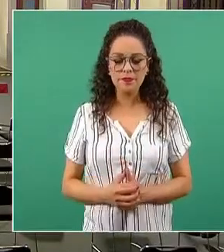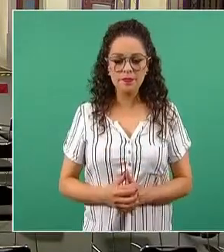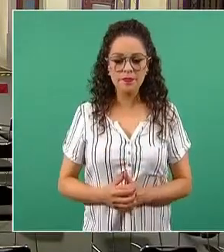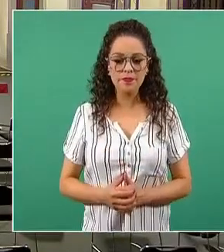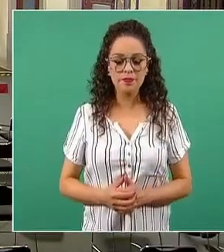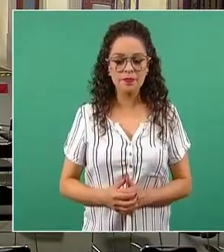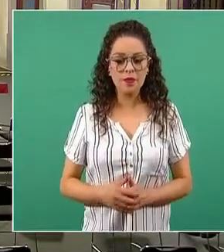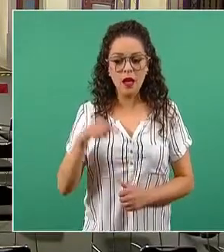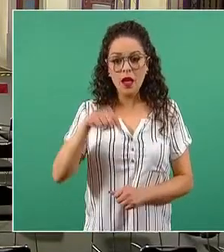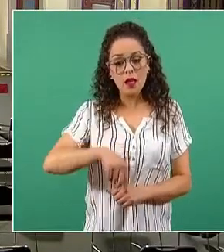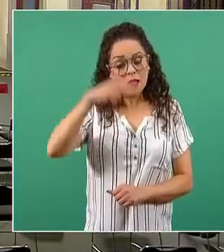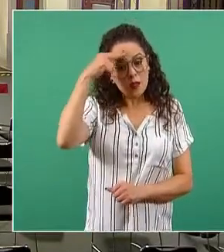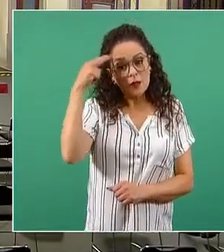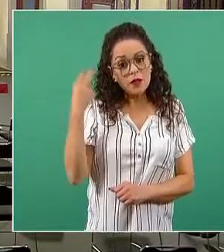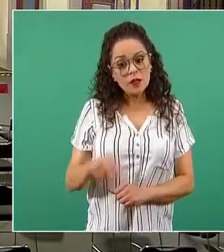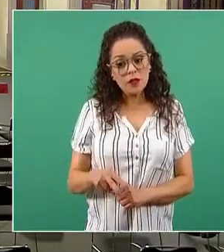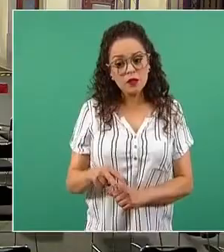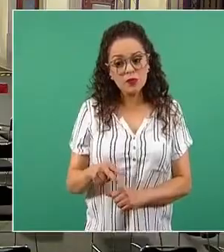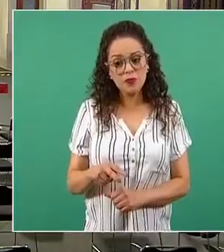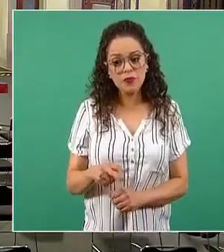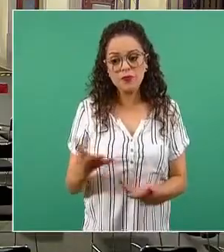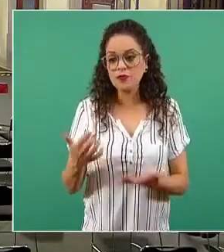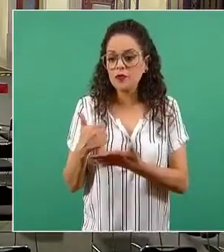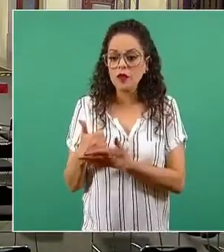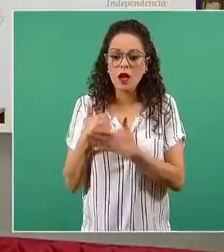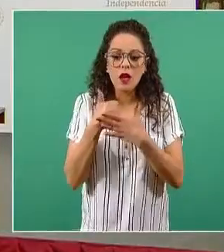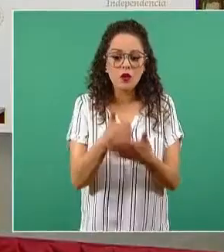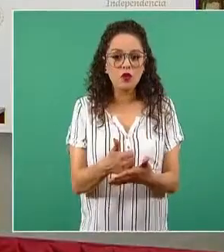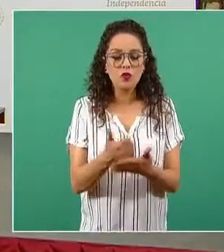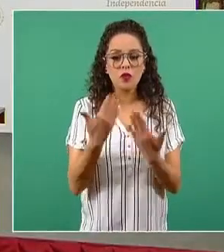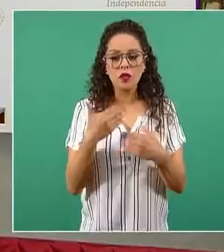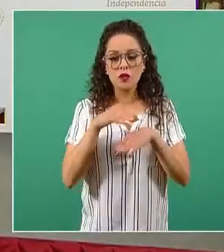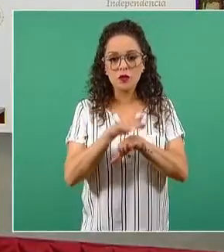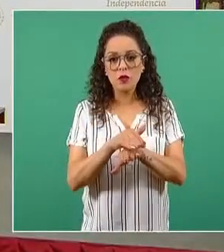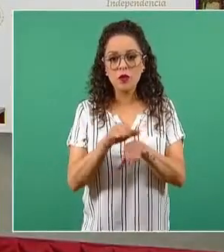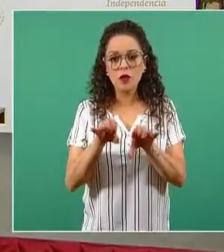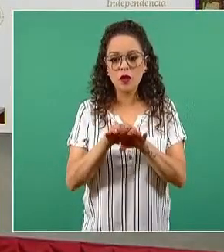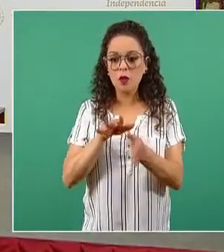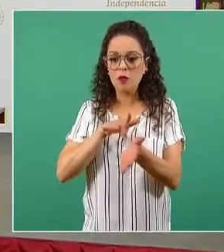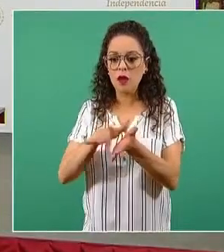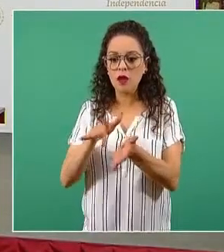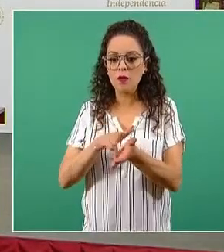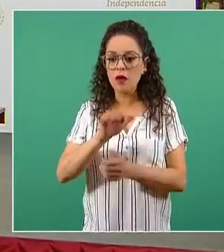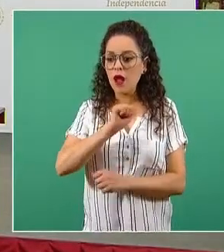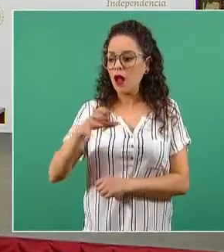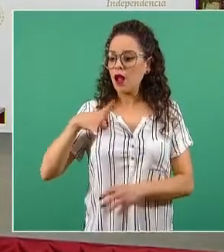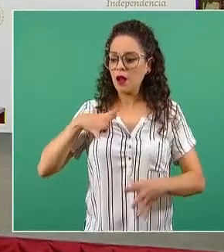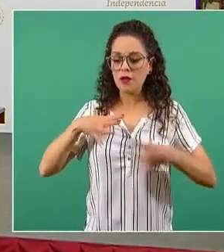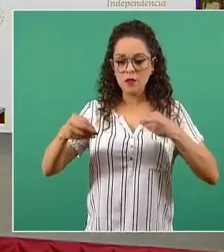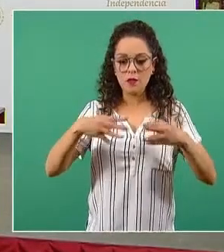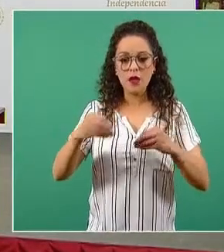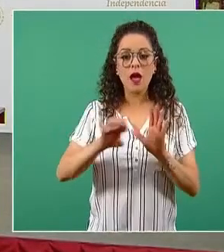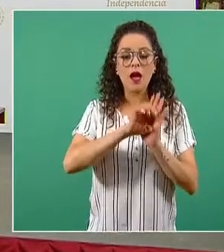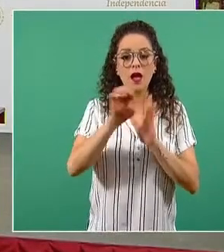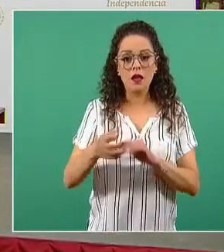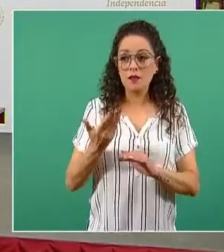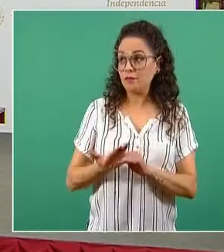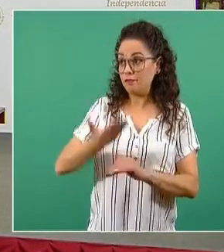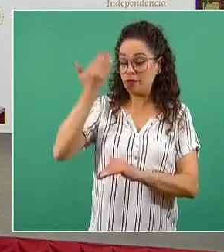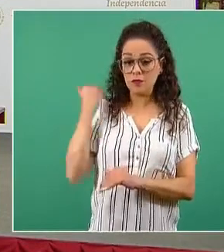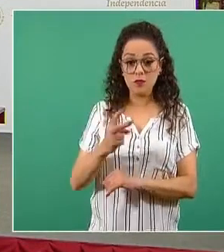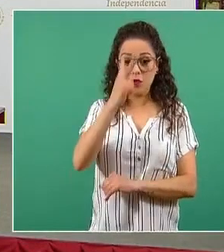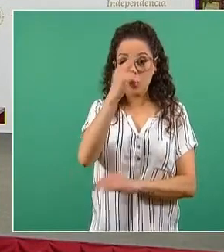México también ha ayudado a la respuesta a epidemias. Por ejemplo, en la pandemia de influenza